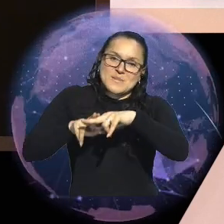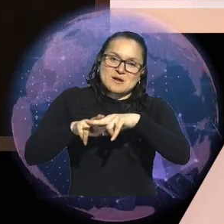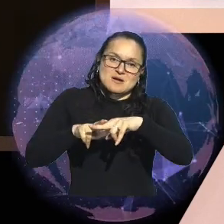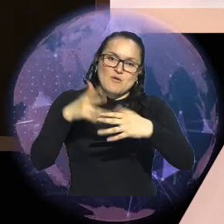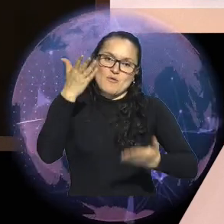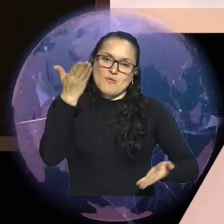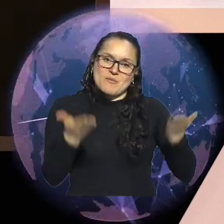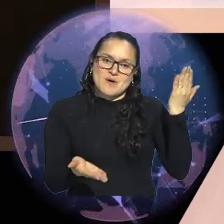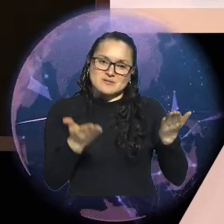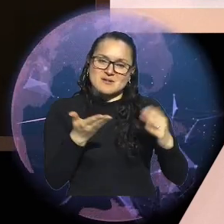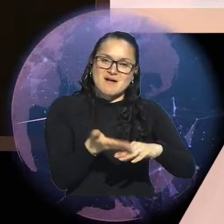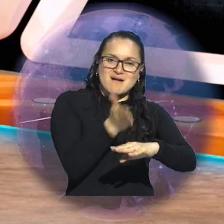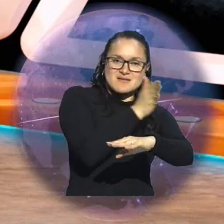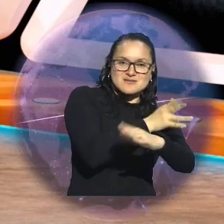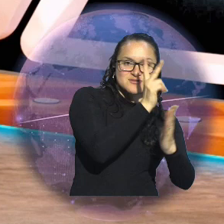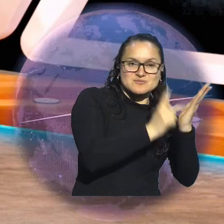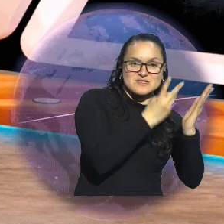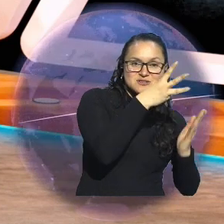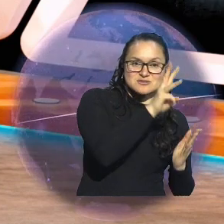que observamos